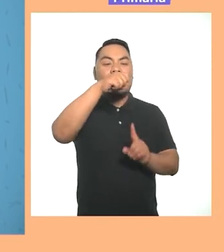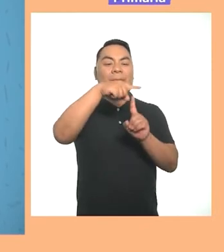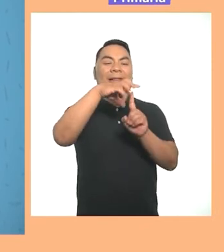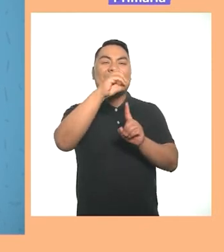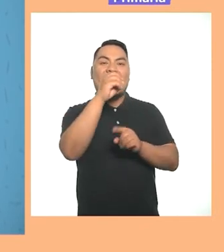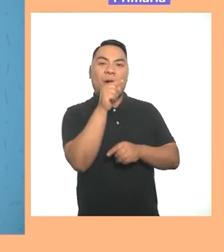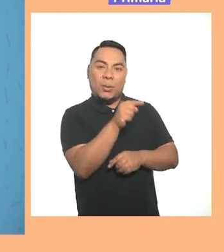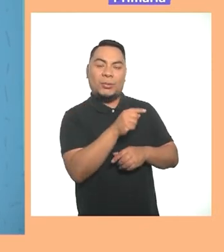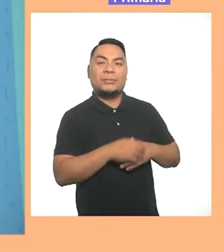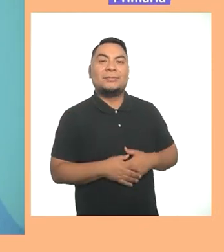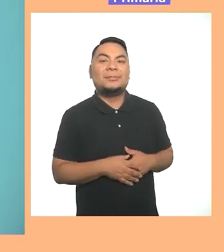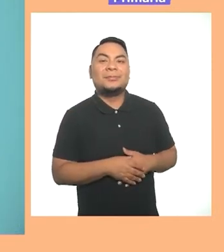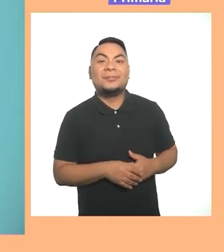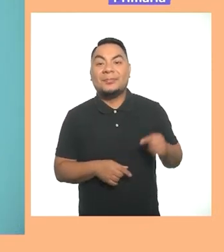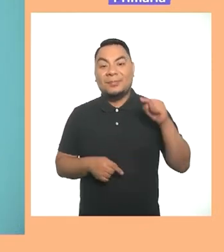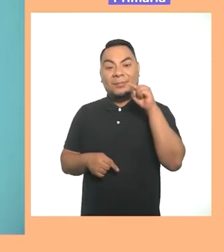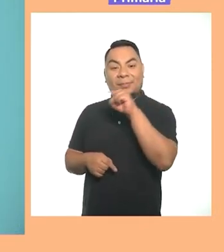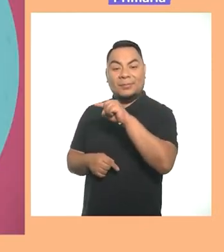Mateo.